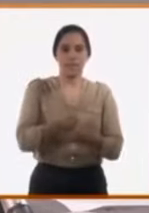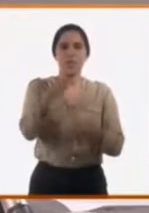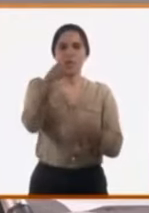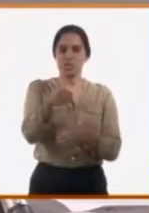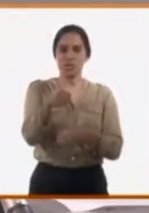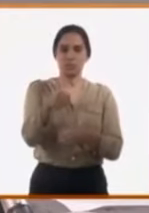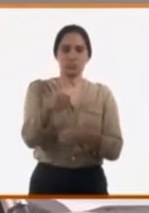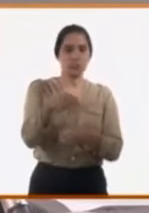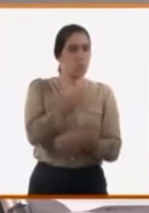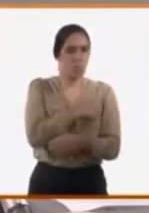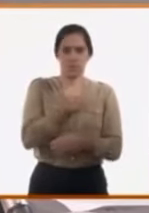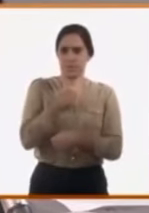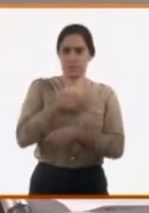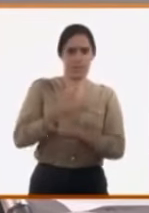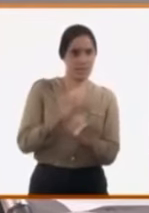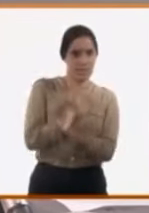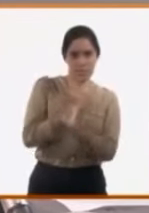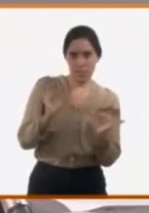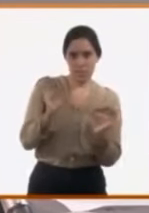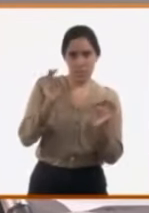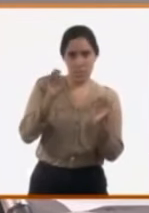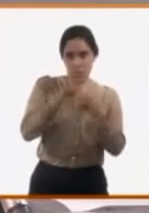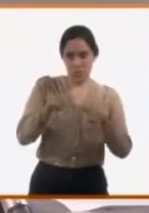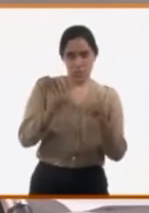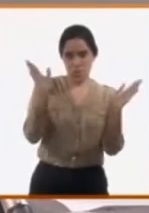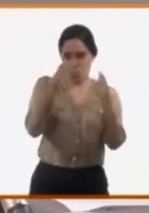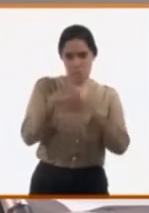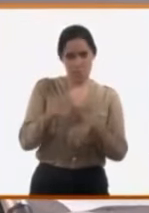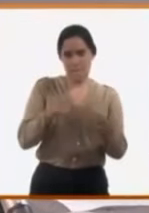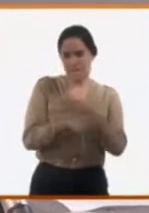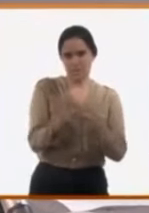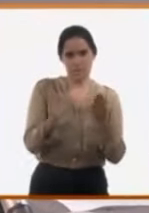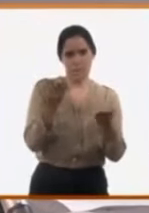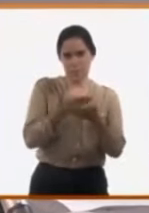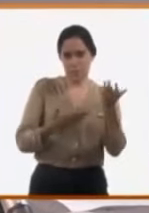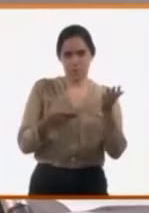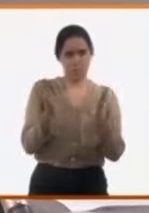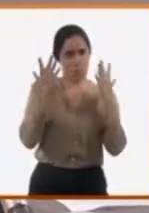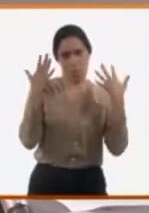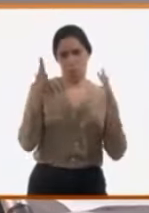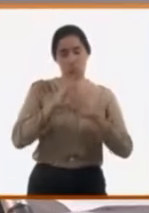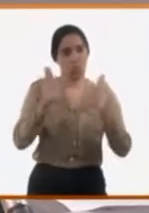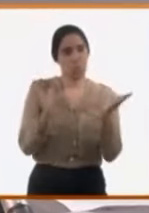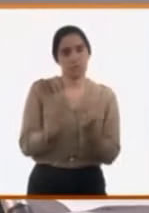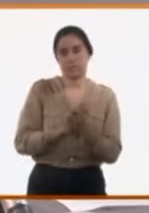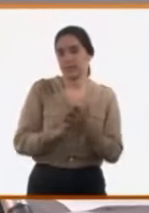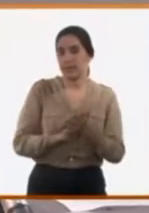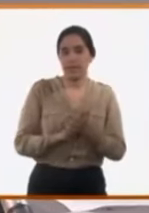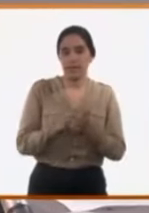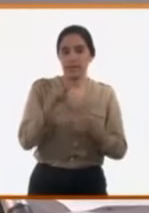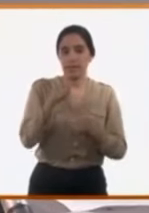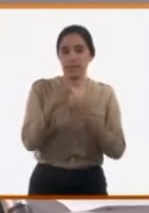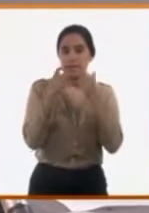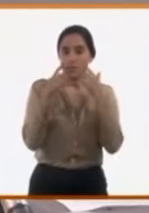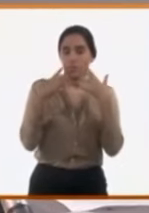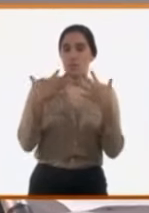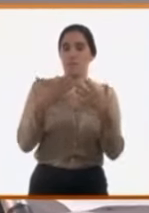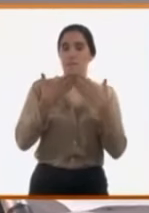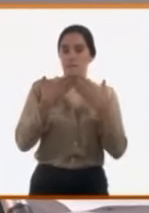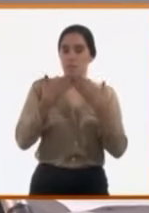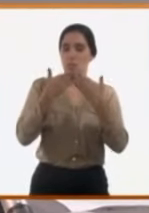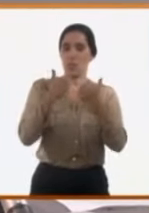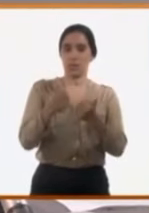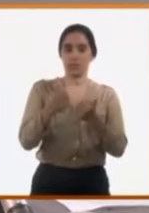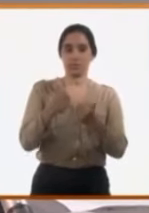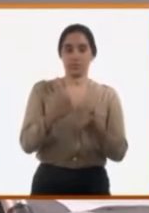quiera en la universidad que quiera sin hacer examen y todo el mundo aplaudo de eso Entonces la inmensa mayoría de las Plaza La otorgamos a esos